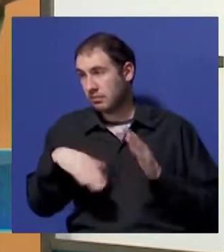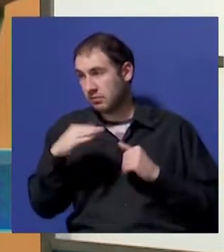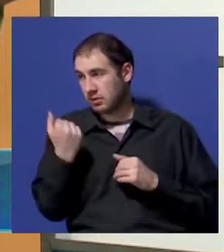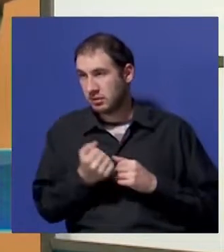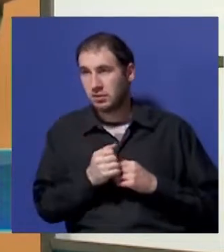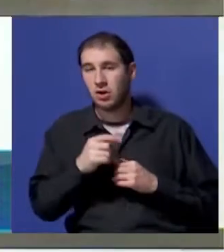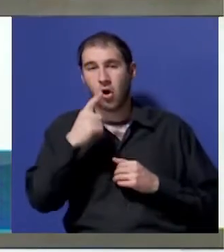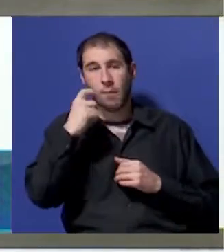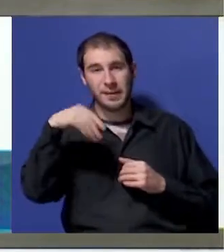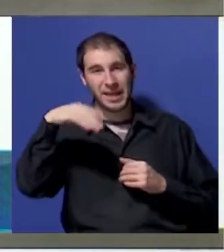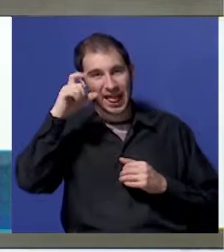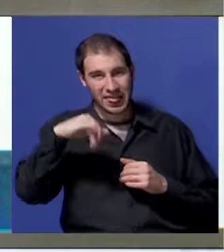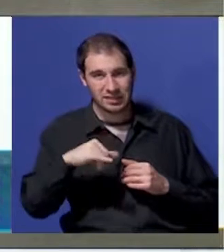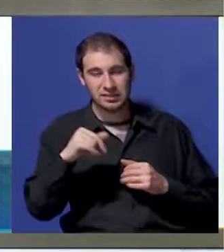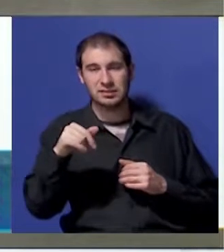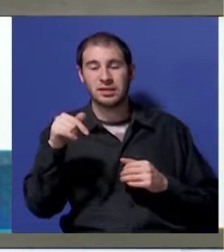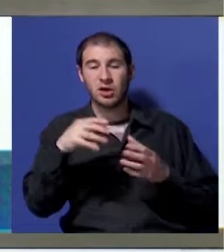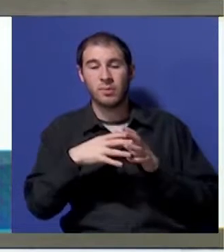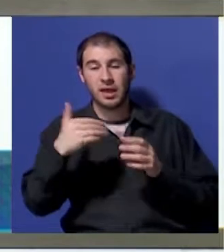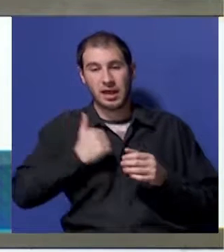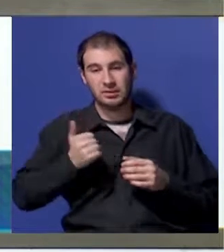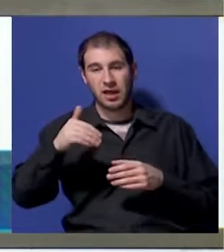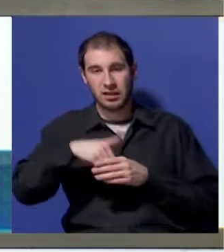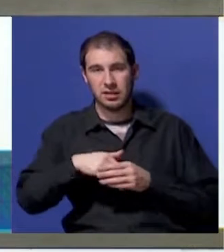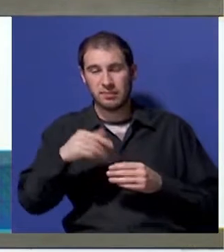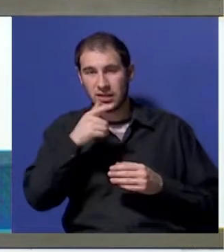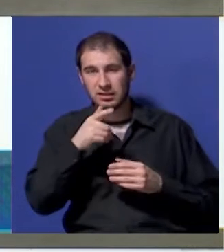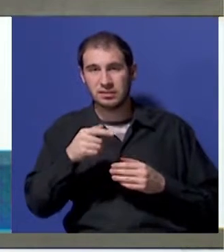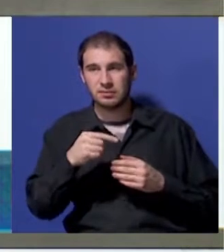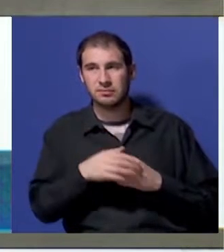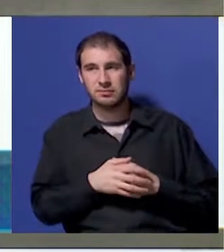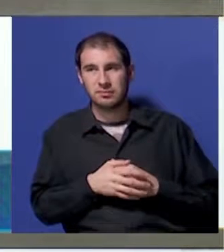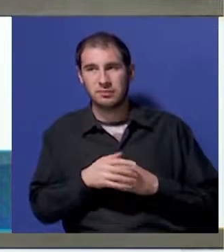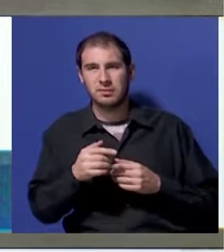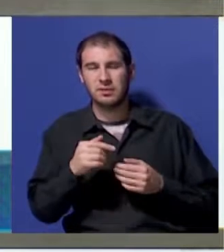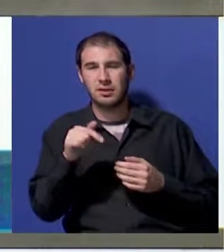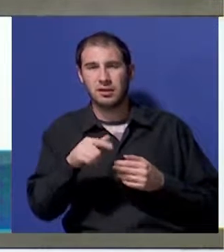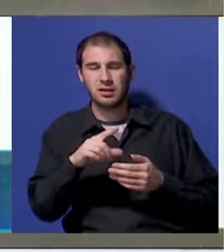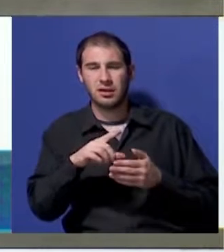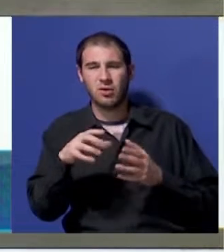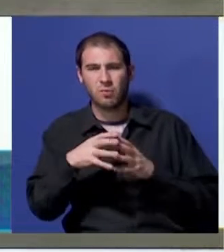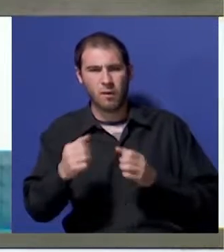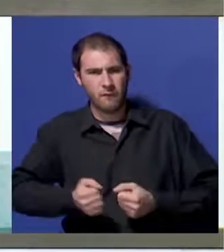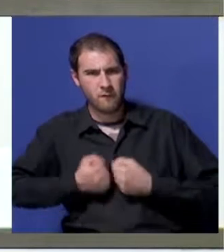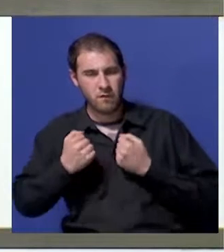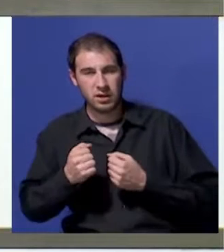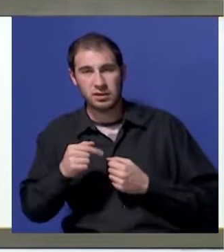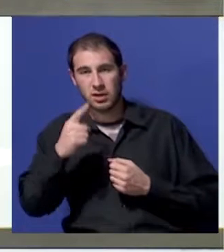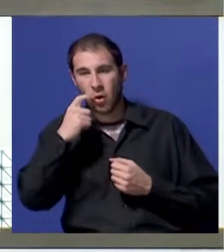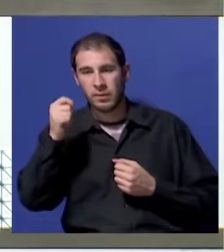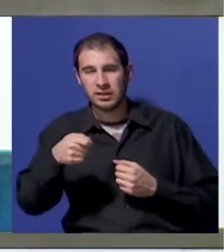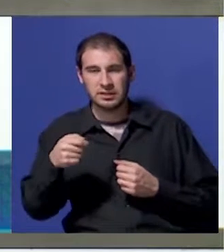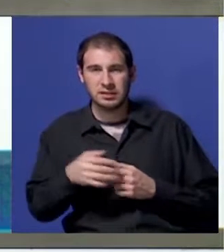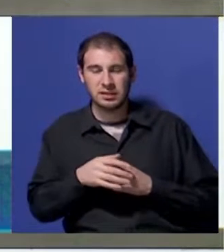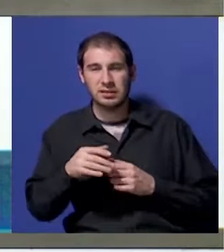Bueno, Menéndez es considerado dentro del ejército como del ala dura, digamos, ¿no? Del ala ultra dura. Menéndez es un